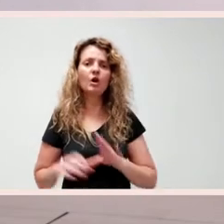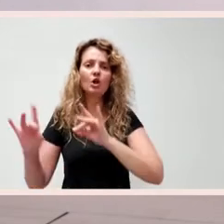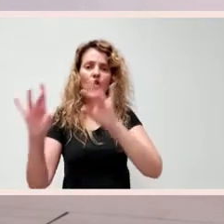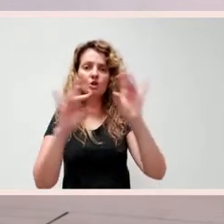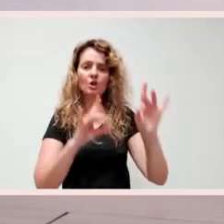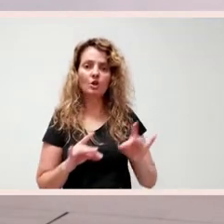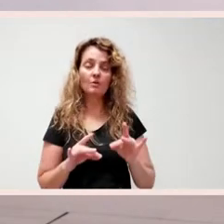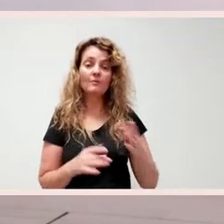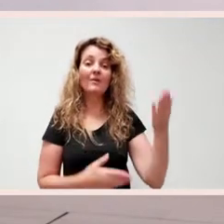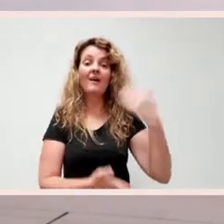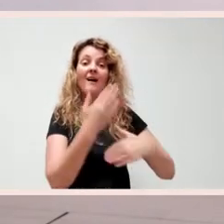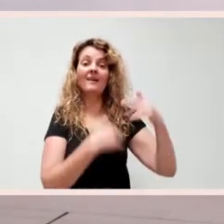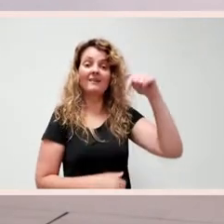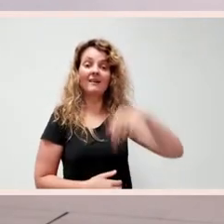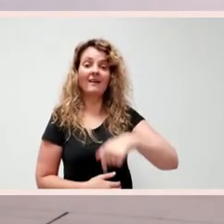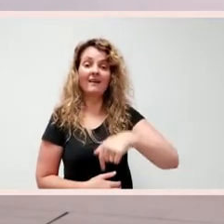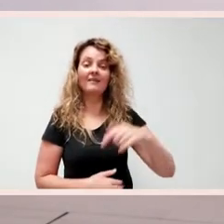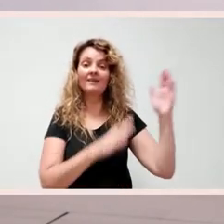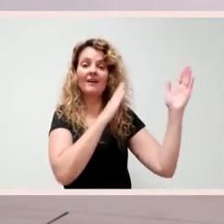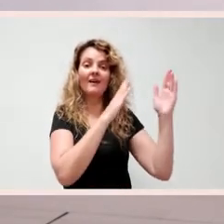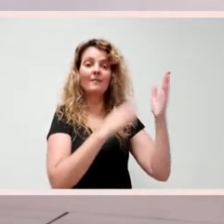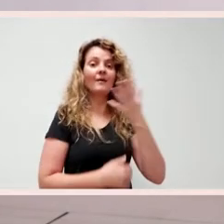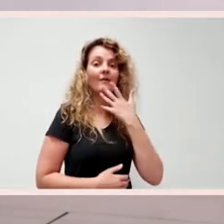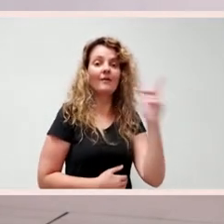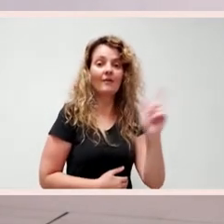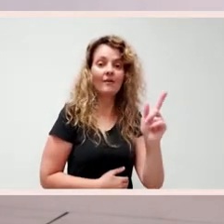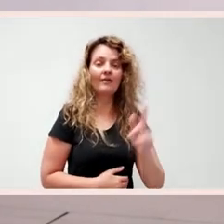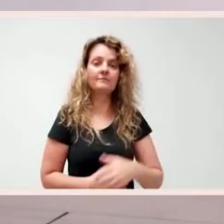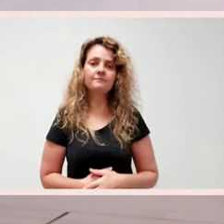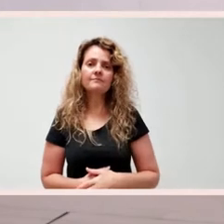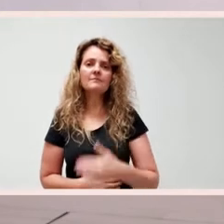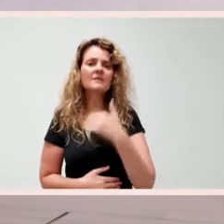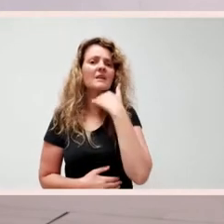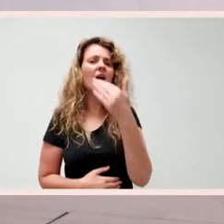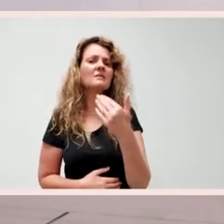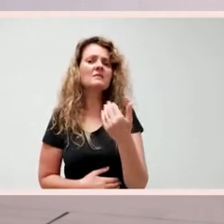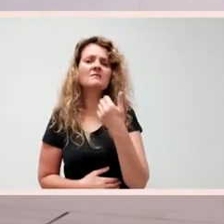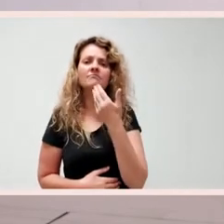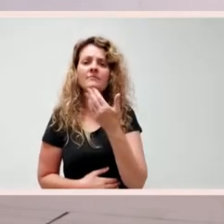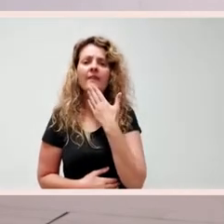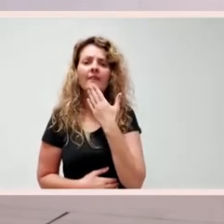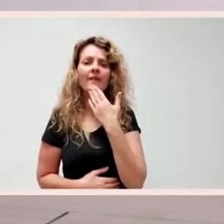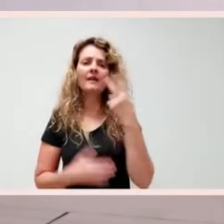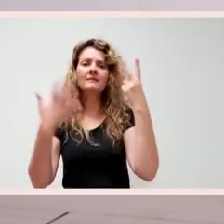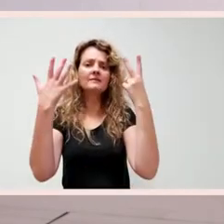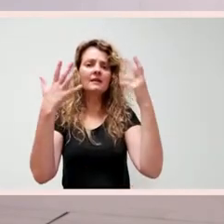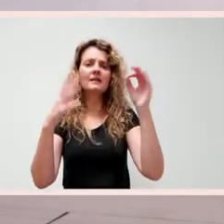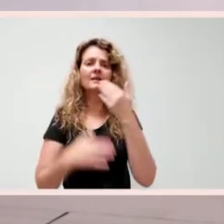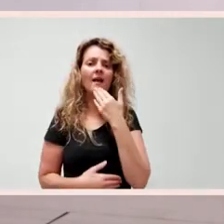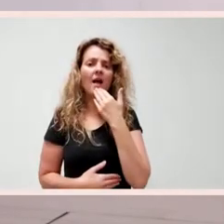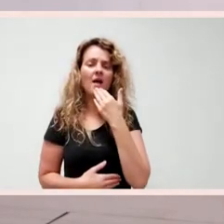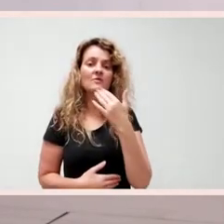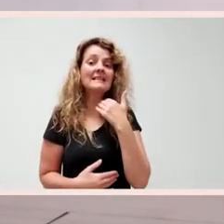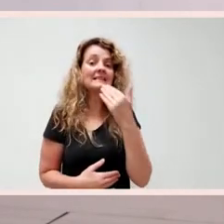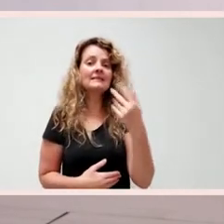corpo. Prácticamente paralizouselle o corpo, pero con moito tesón e traballo conseguiu volver a traballar a escultura.